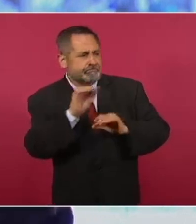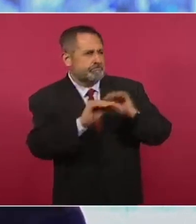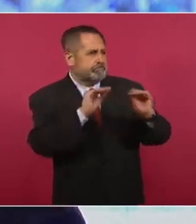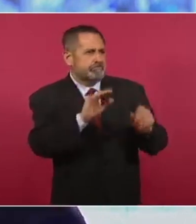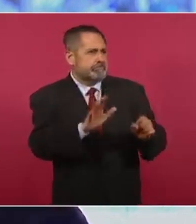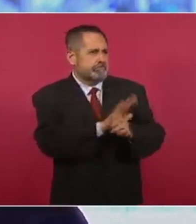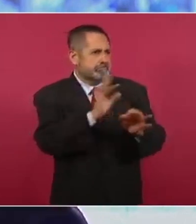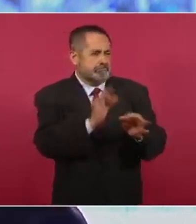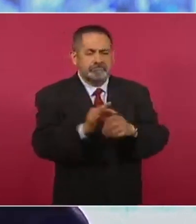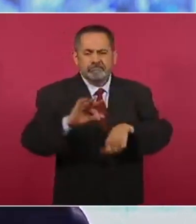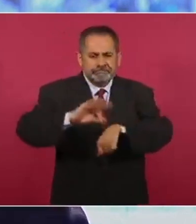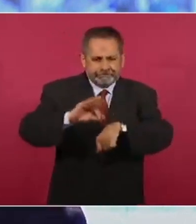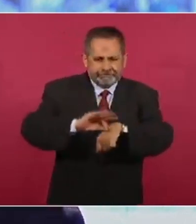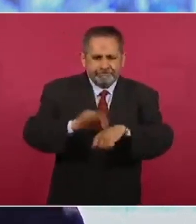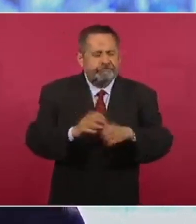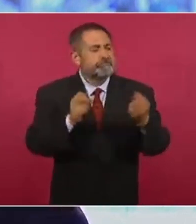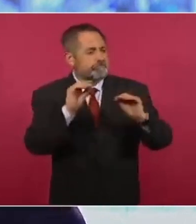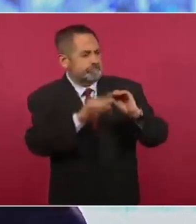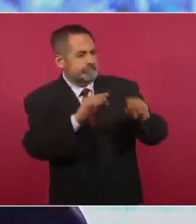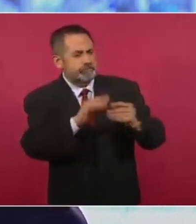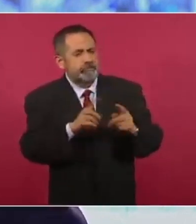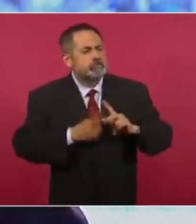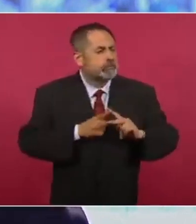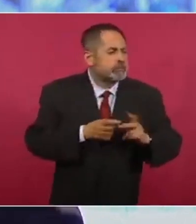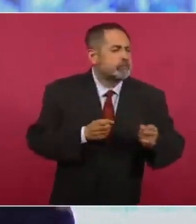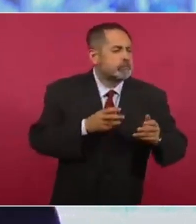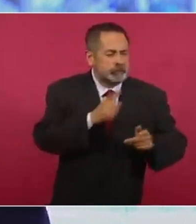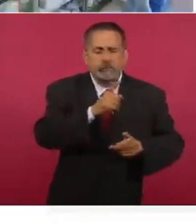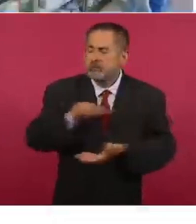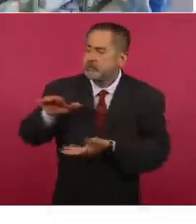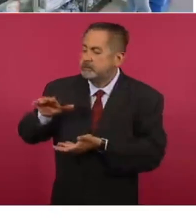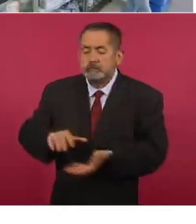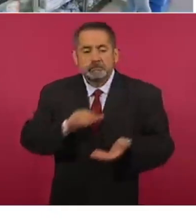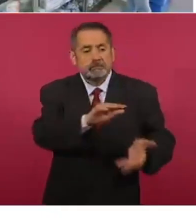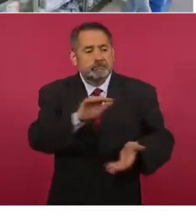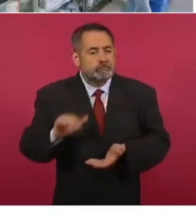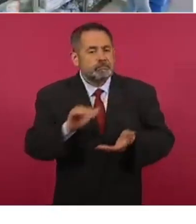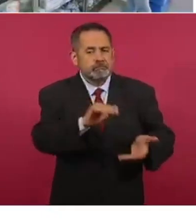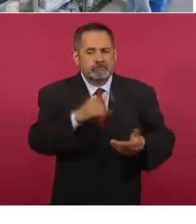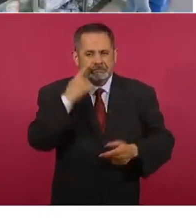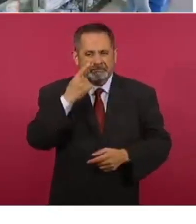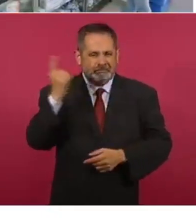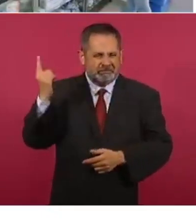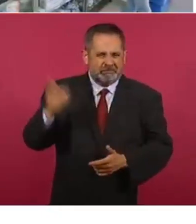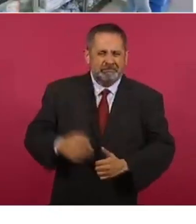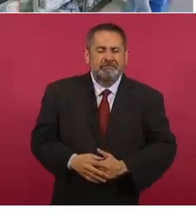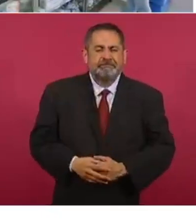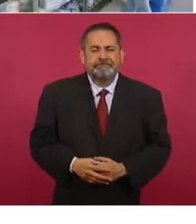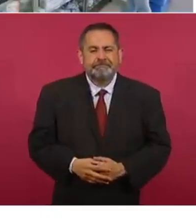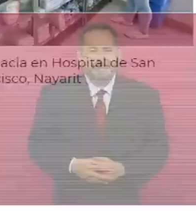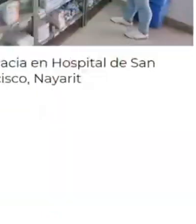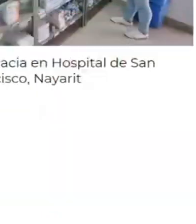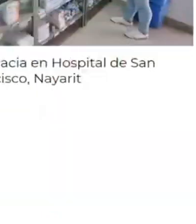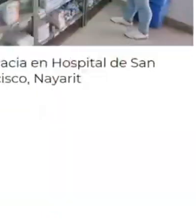de los promedios mensuales de consumo de cada una de las de los medicamentos de las de las medicinas y a